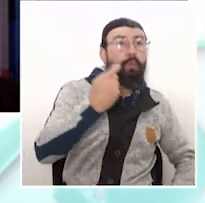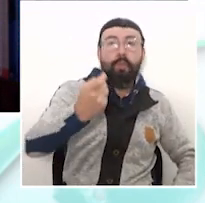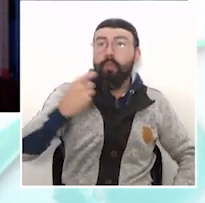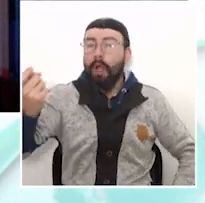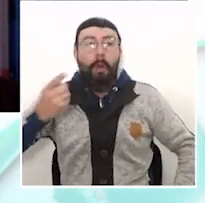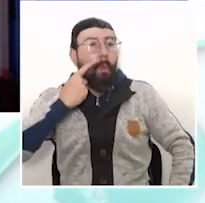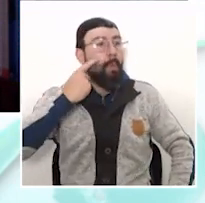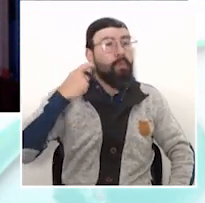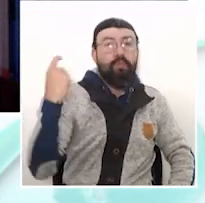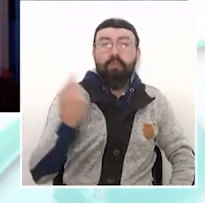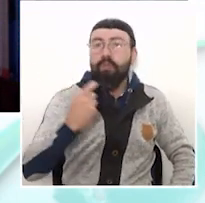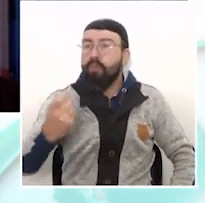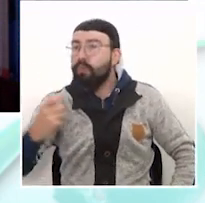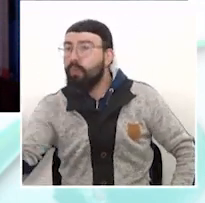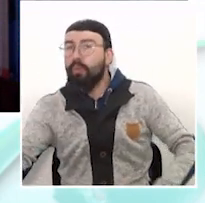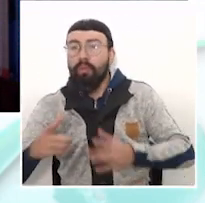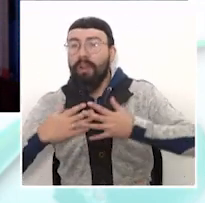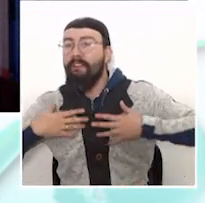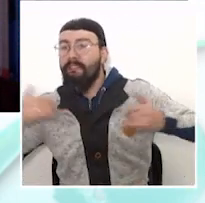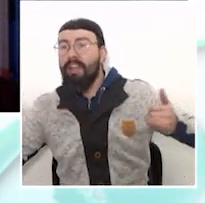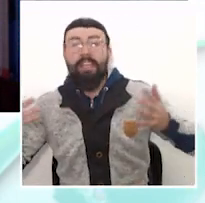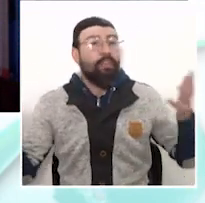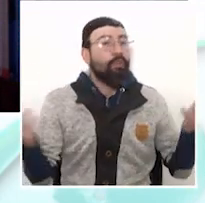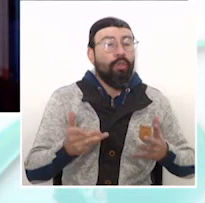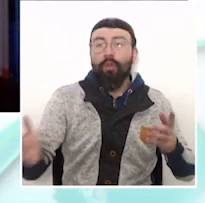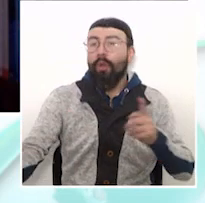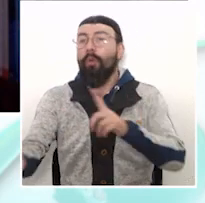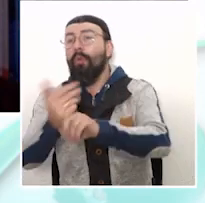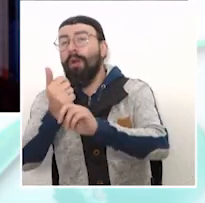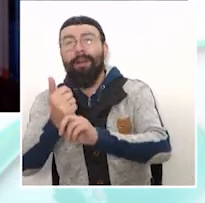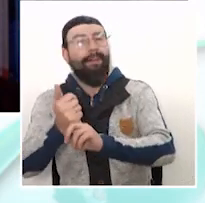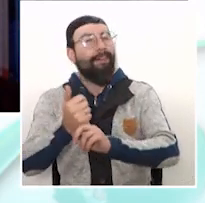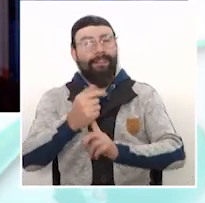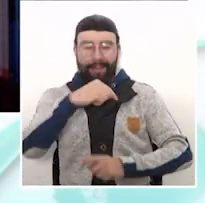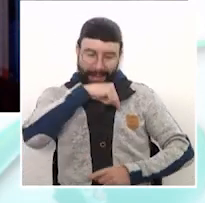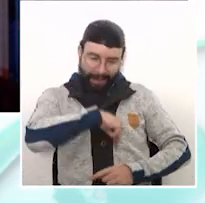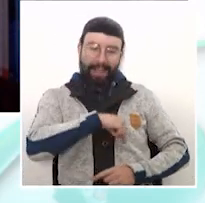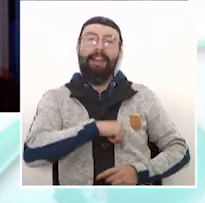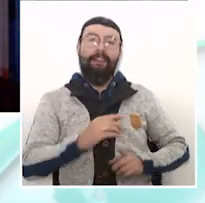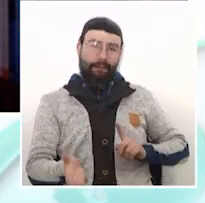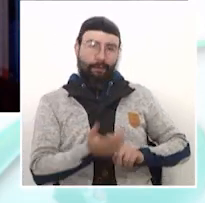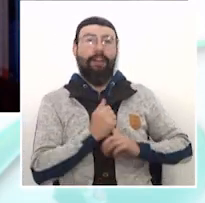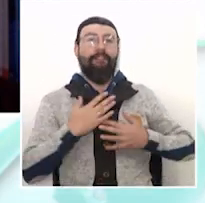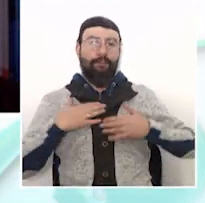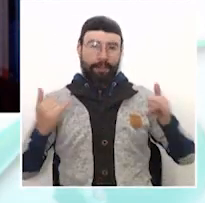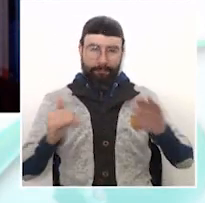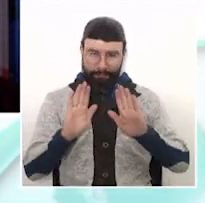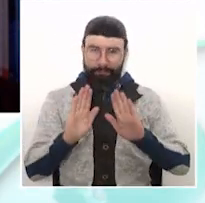la felicidad y en búsqueda de mucha espiritualidad, sino que debemos ir adentro.